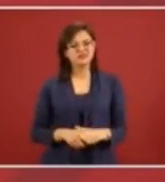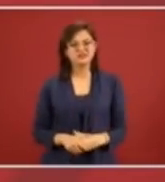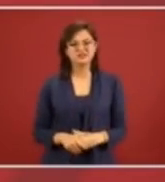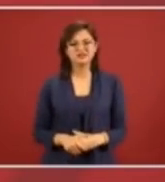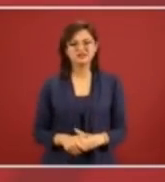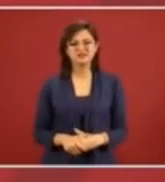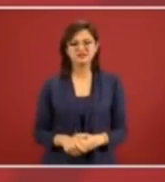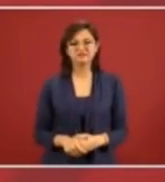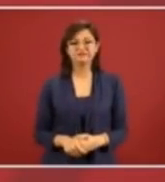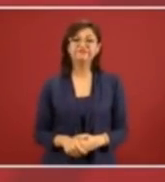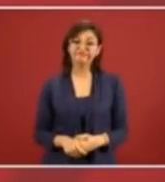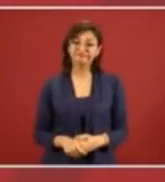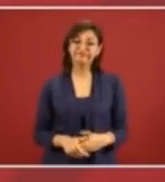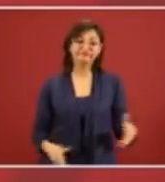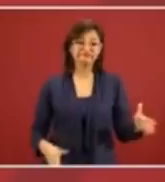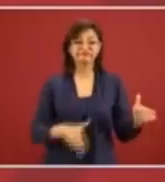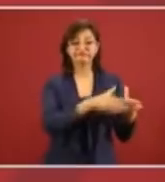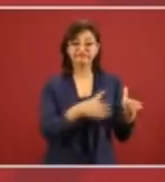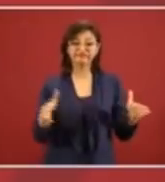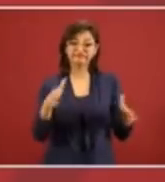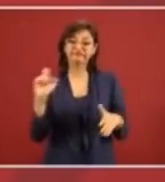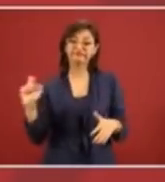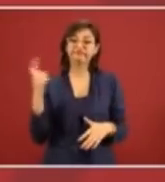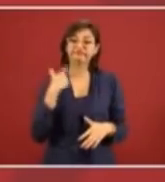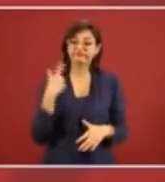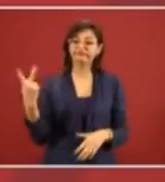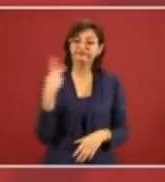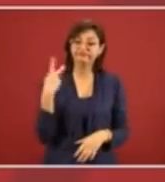por esa política neoliberal,